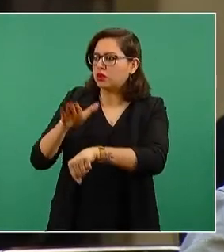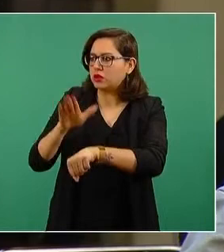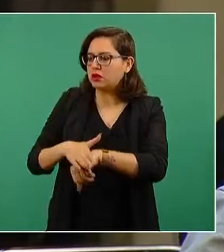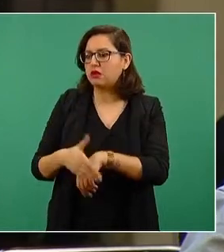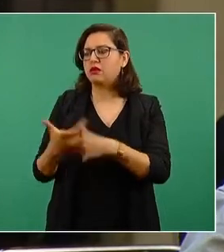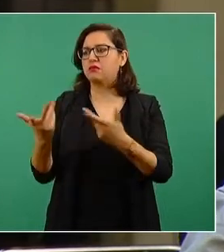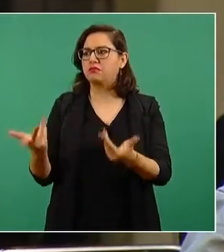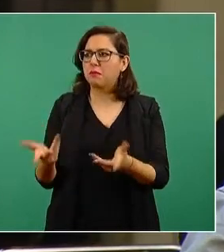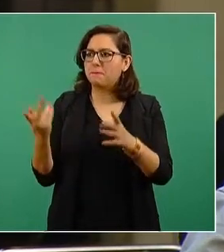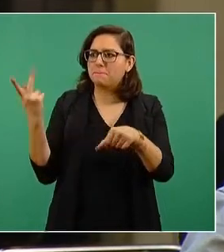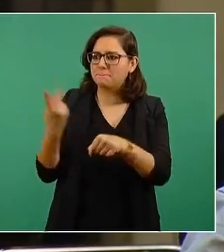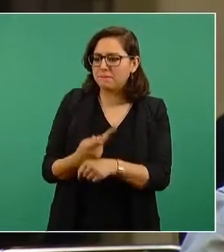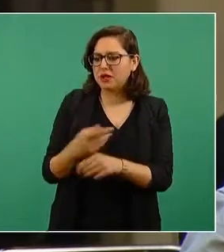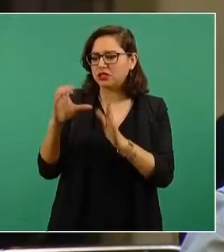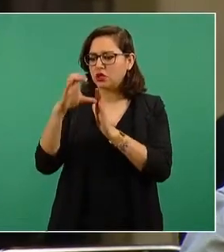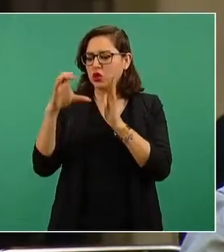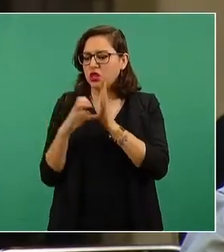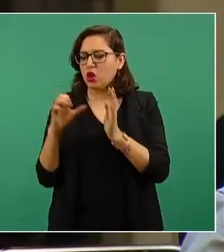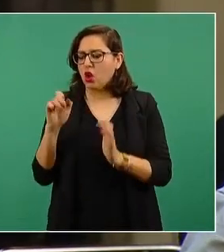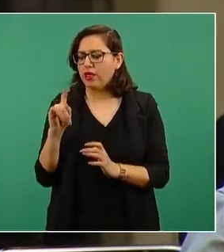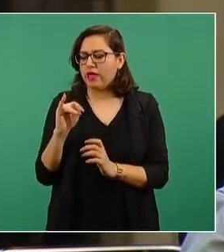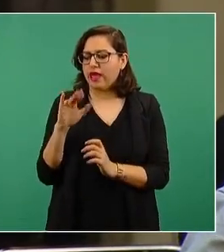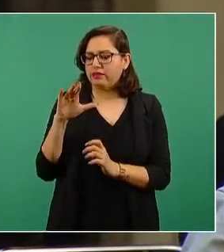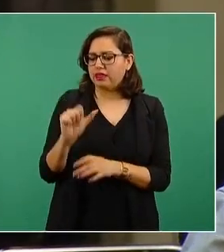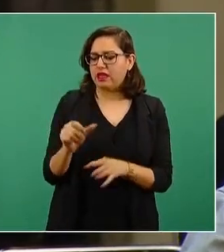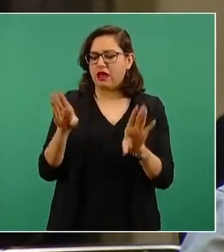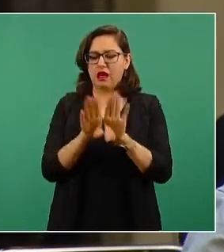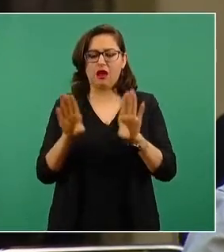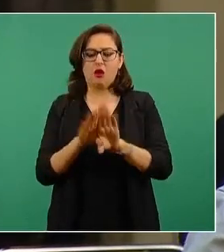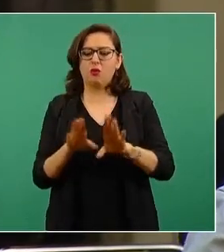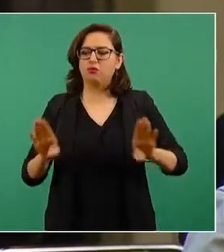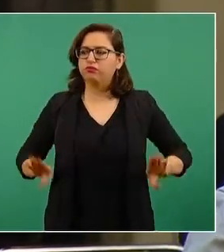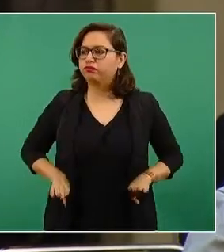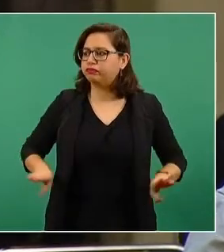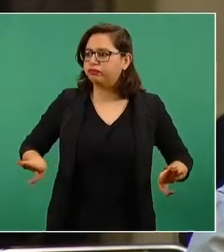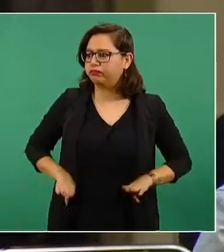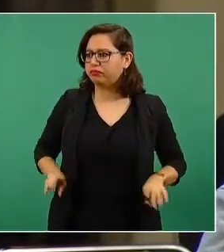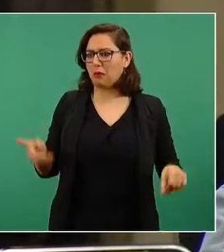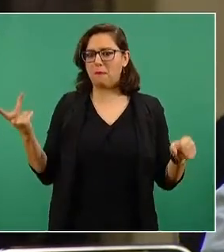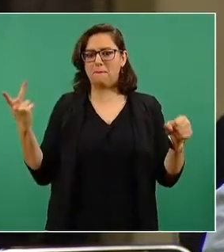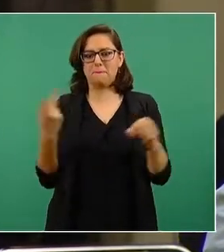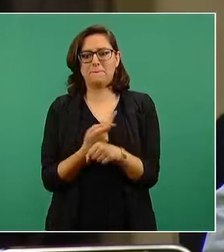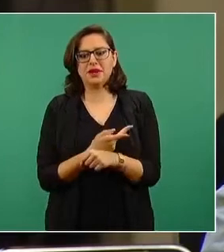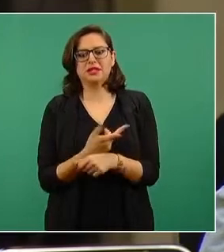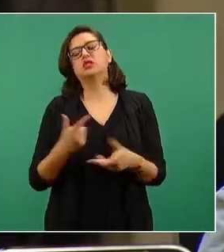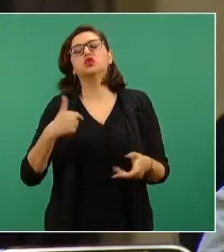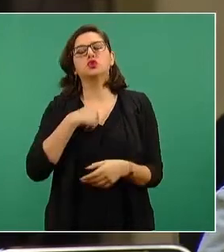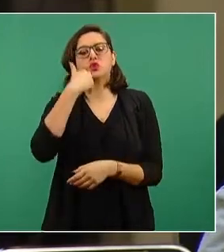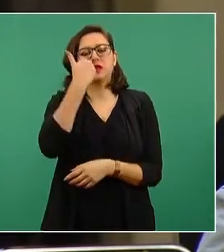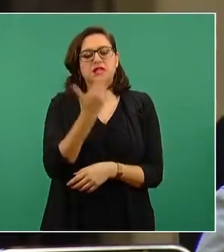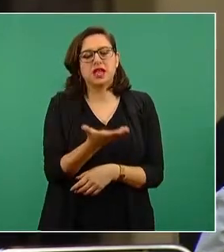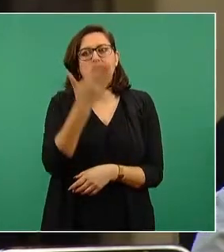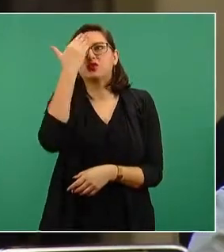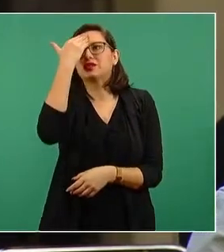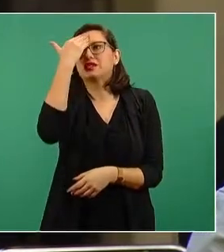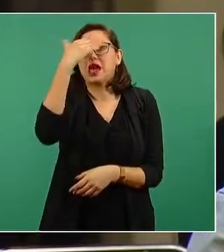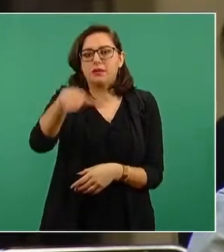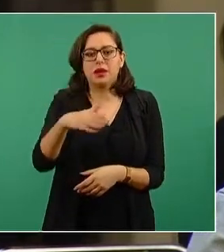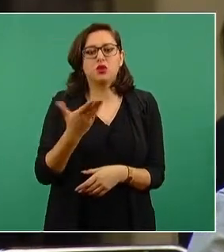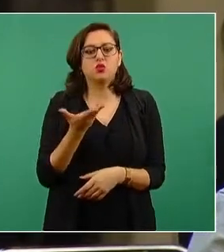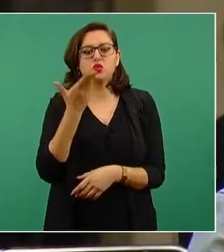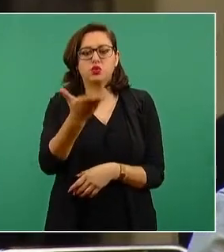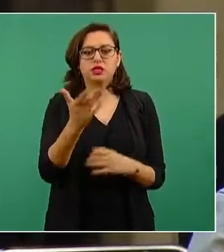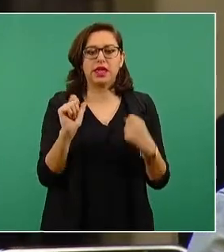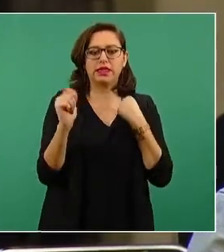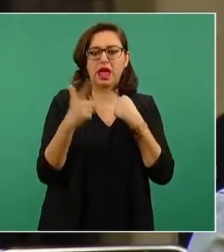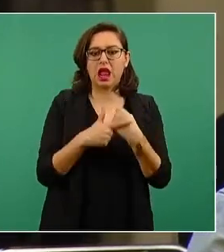ética, para revisar sus principios. Y me gustaría saber si tiene alguna